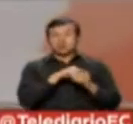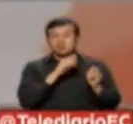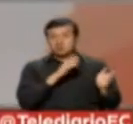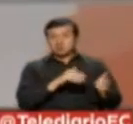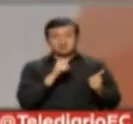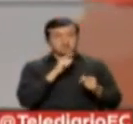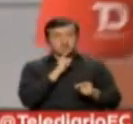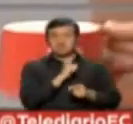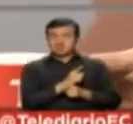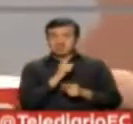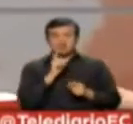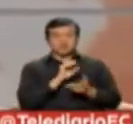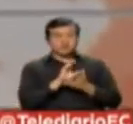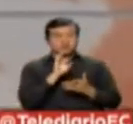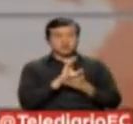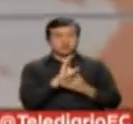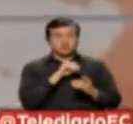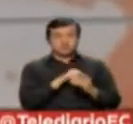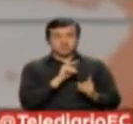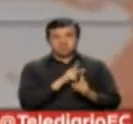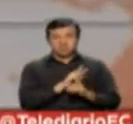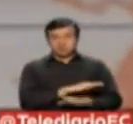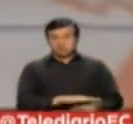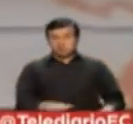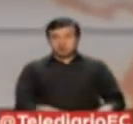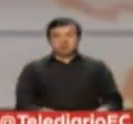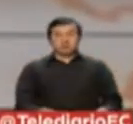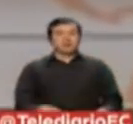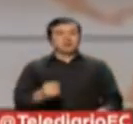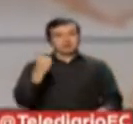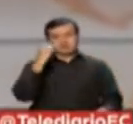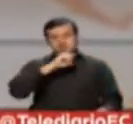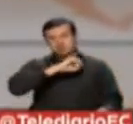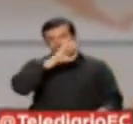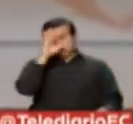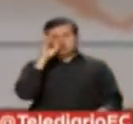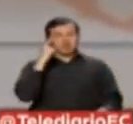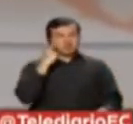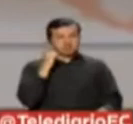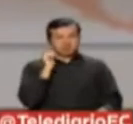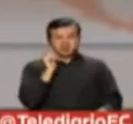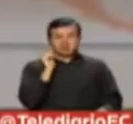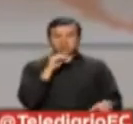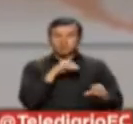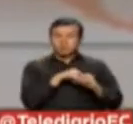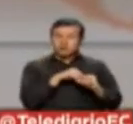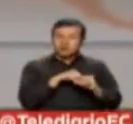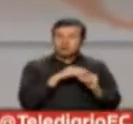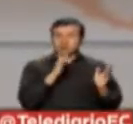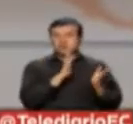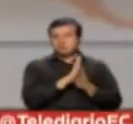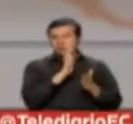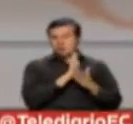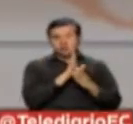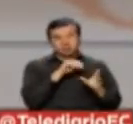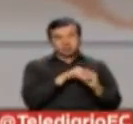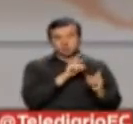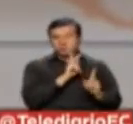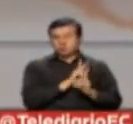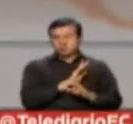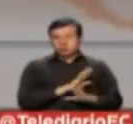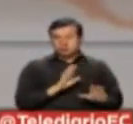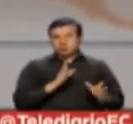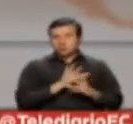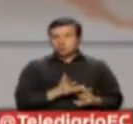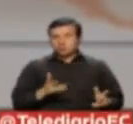muy bien de tal manera que queda claro qué es lo que pueden que lo que tienen que llevar a la escuela al colegio o qué